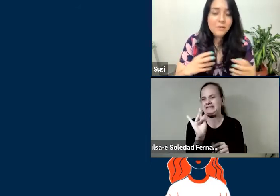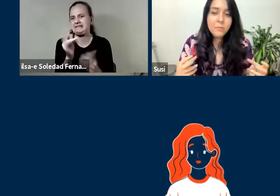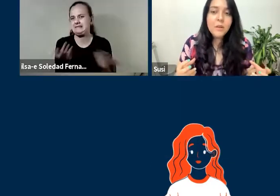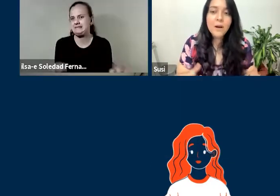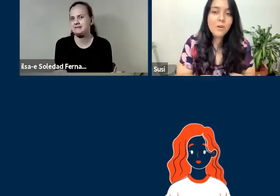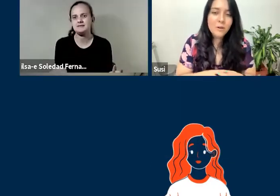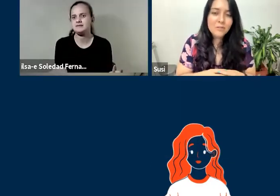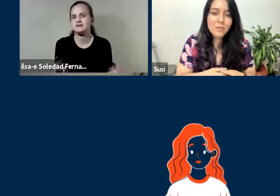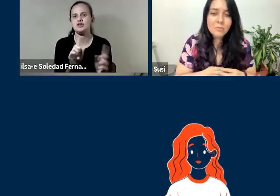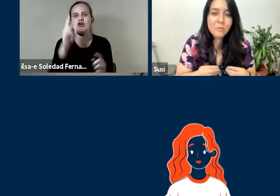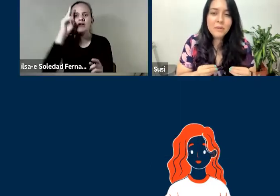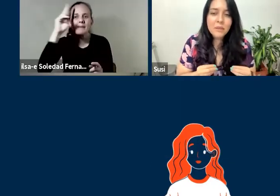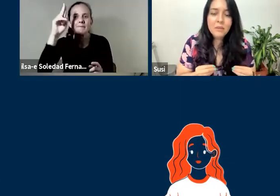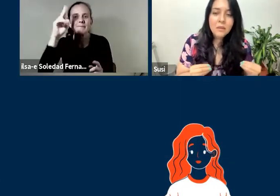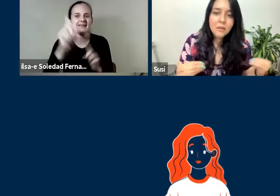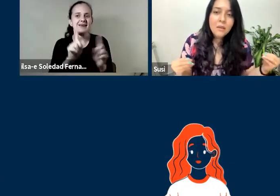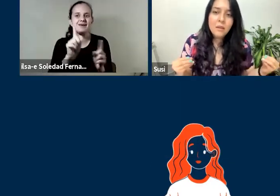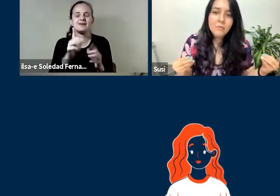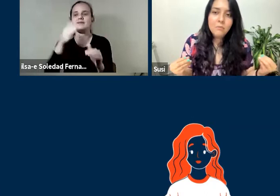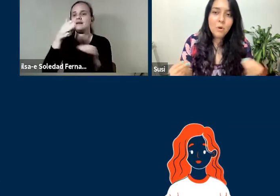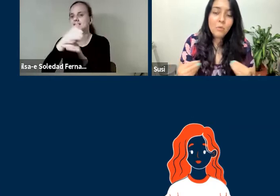las plataformas de los bancos porque son sumamente